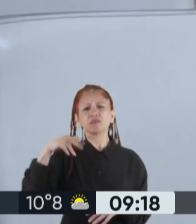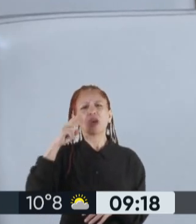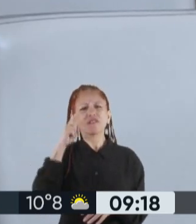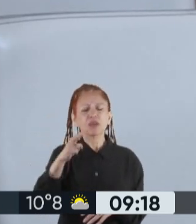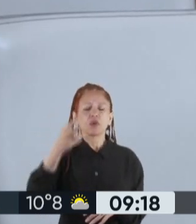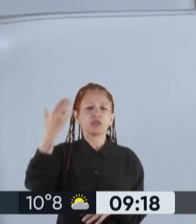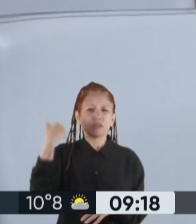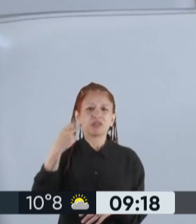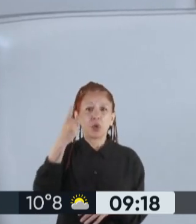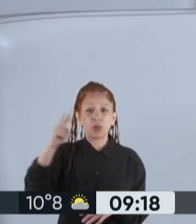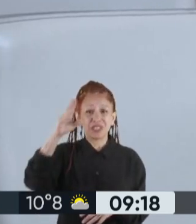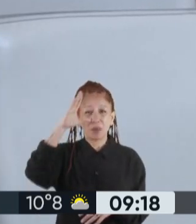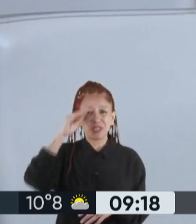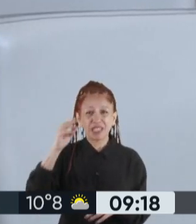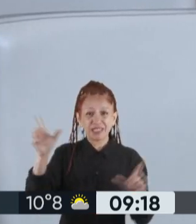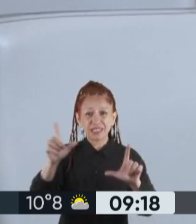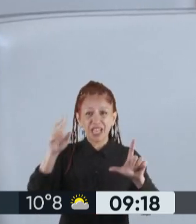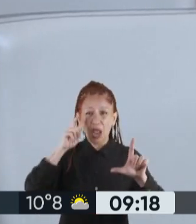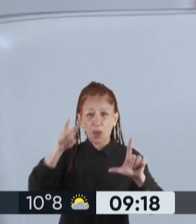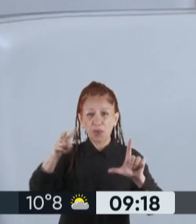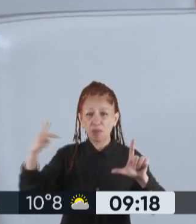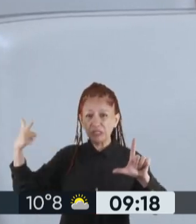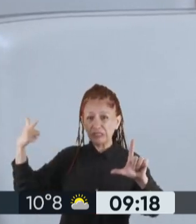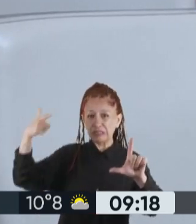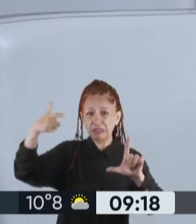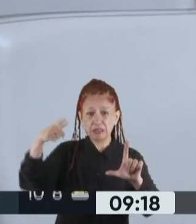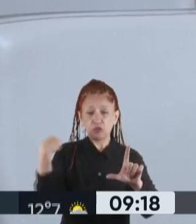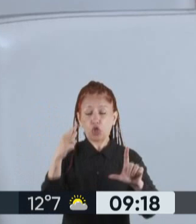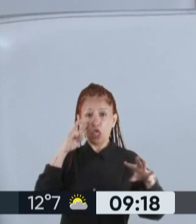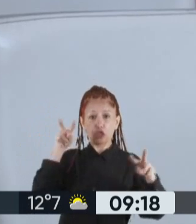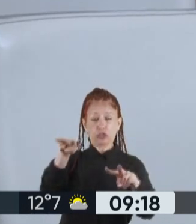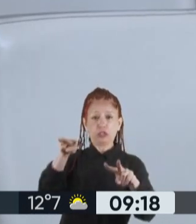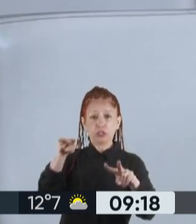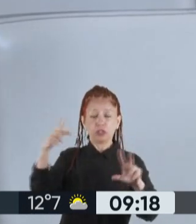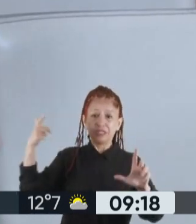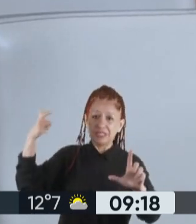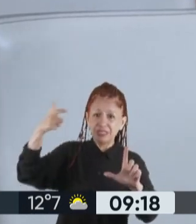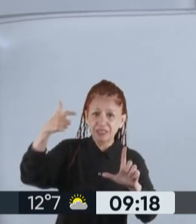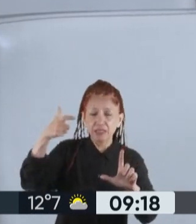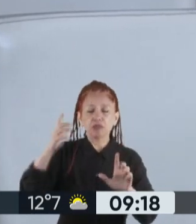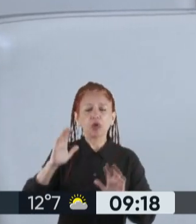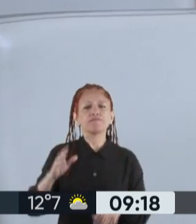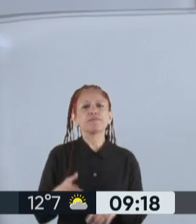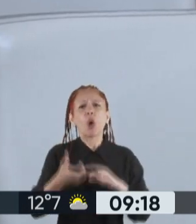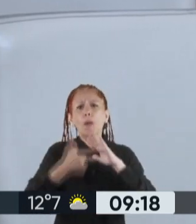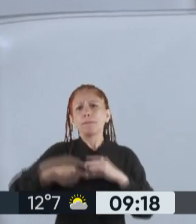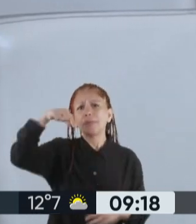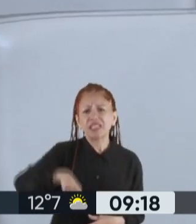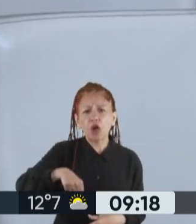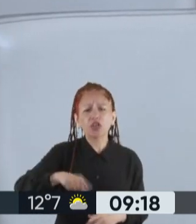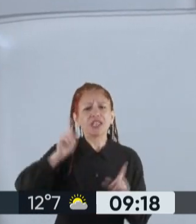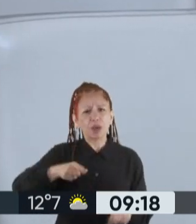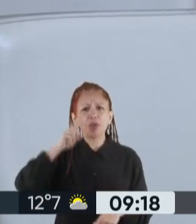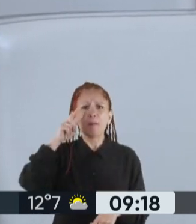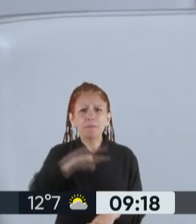imagen de la vicepresidente con un arma a pocos centímetros de su rostro. En la Patagonia, que terminan prendiendo fuego